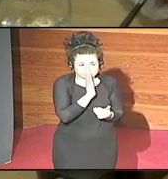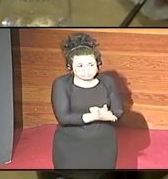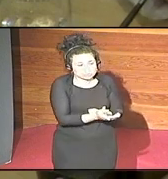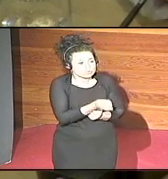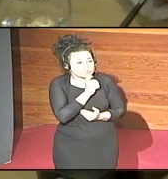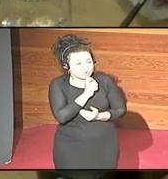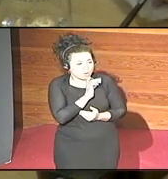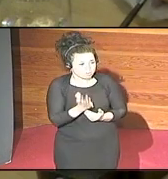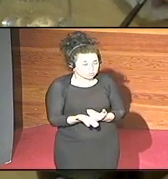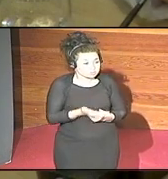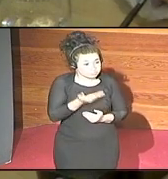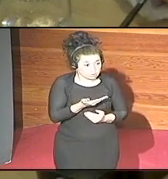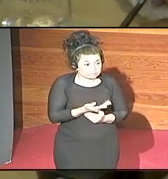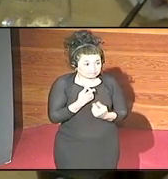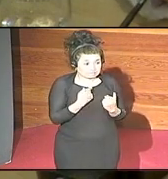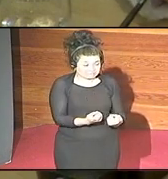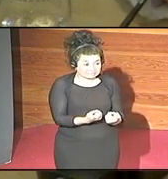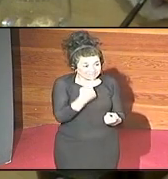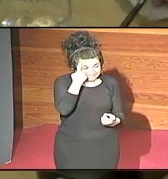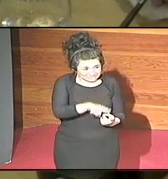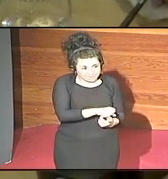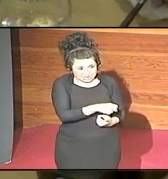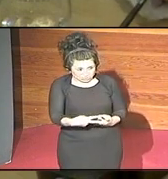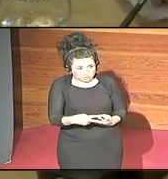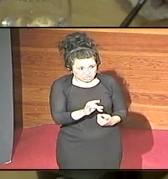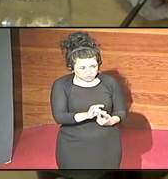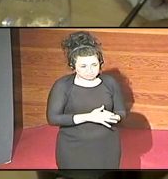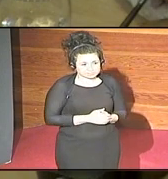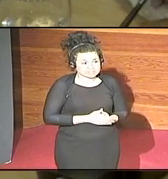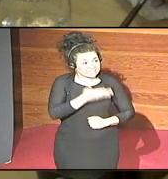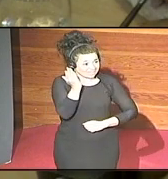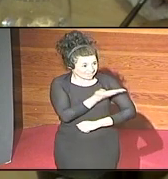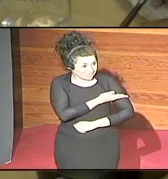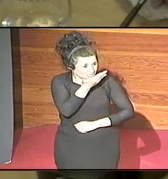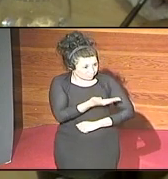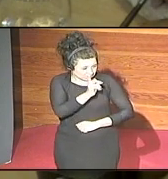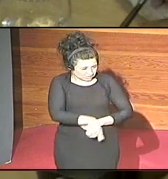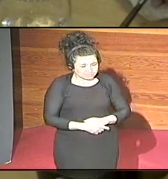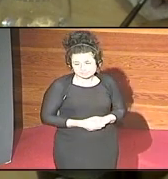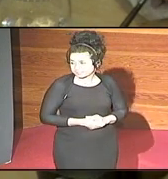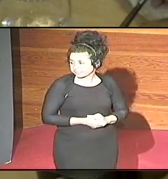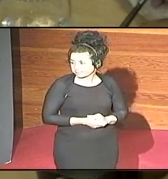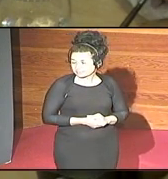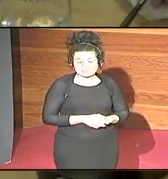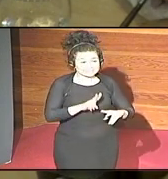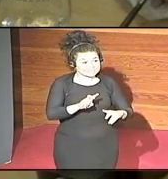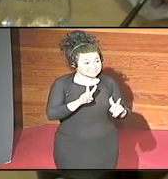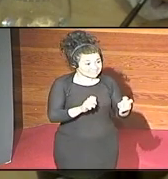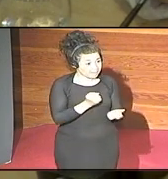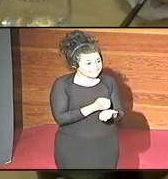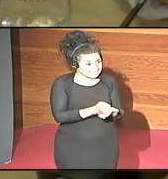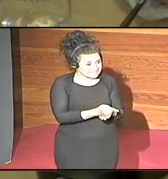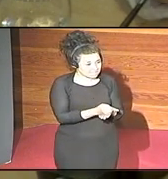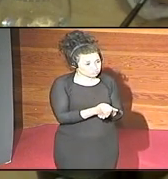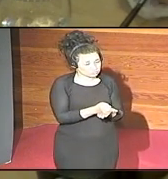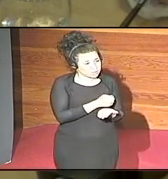importantes, sí son necesarias, sin lugar a duda. La cuestión de los visados, que es una cuestión que ha empezado